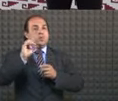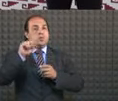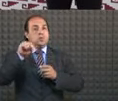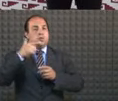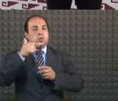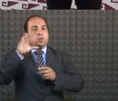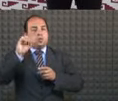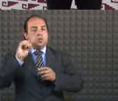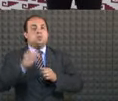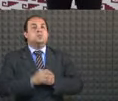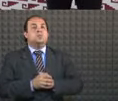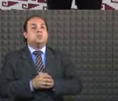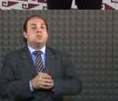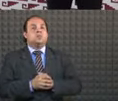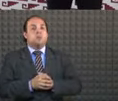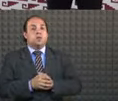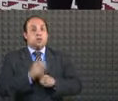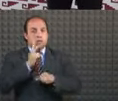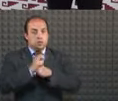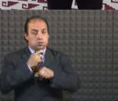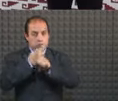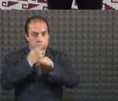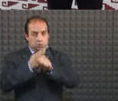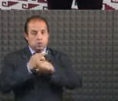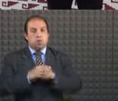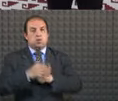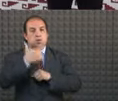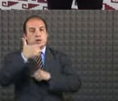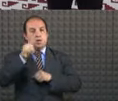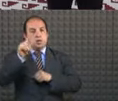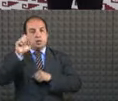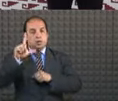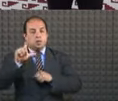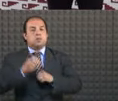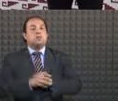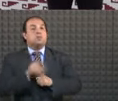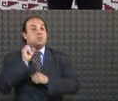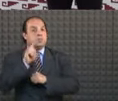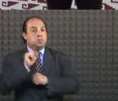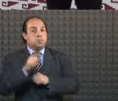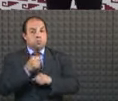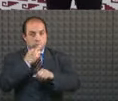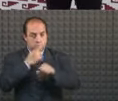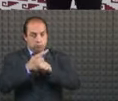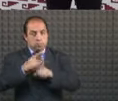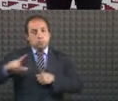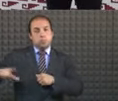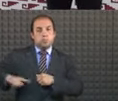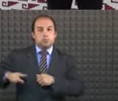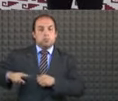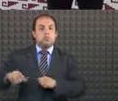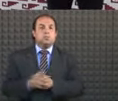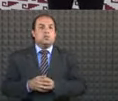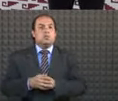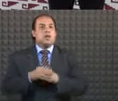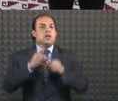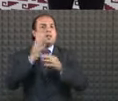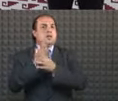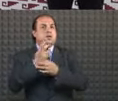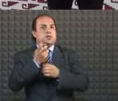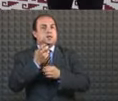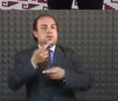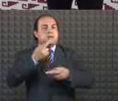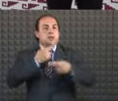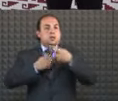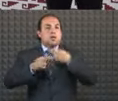CONAGO, el subsecretario Hugo López-Gatell, también la secretaria de Gobernación, pues se hablaba de este